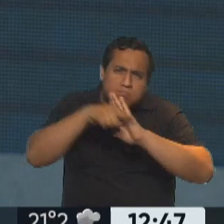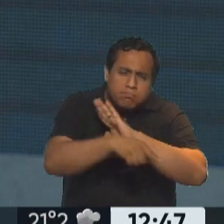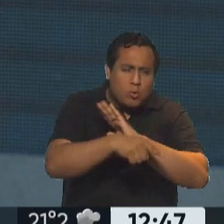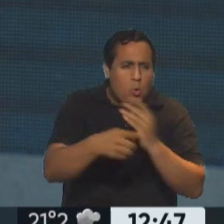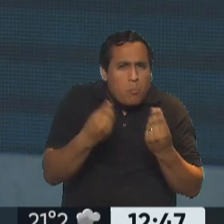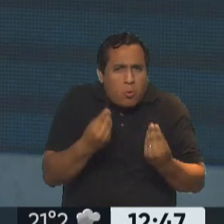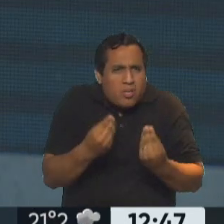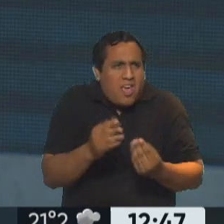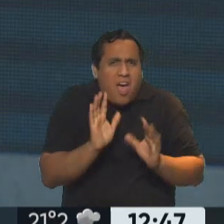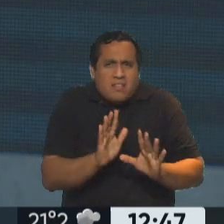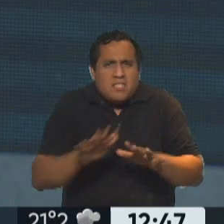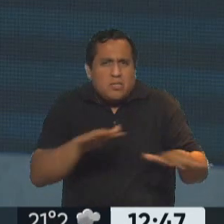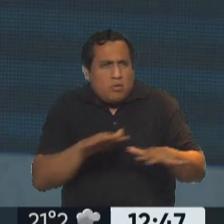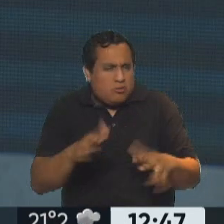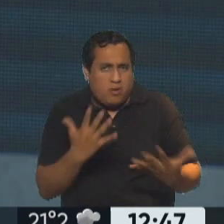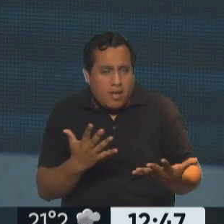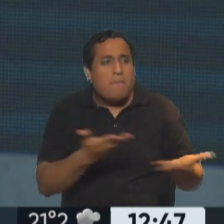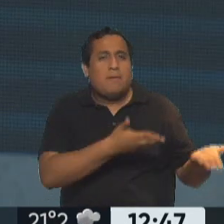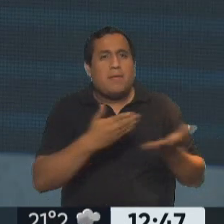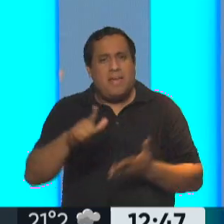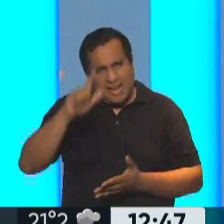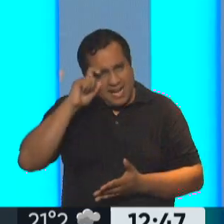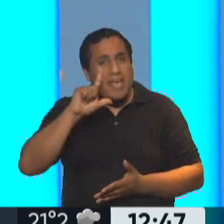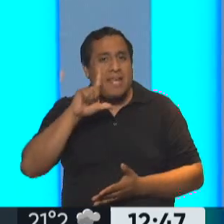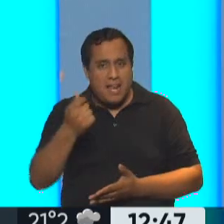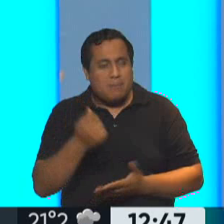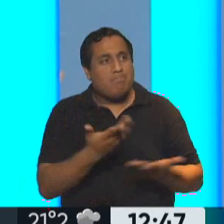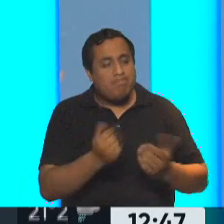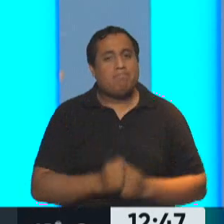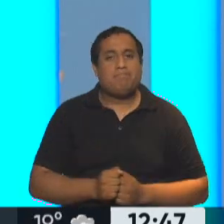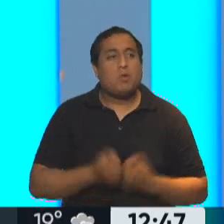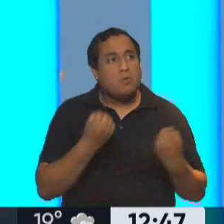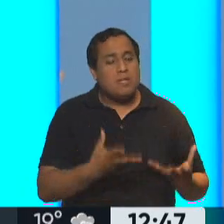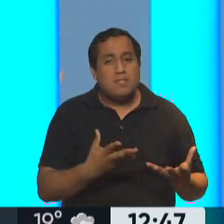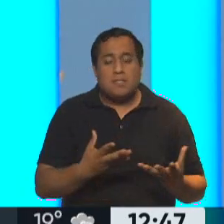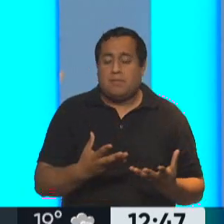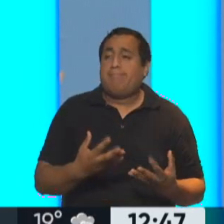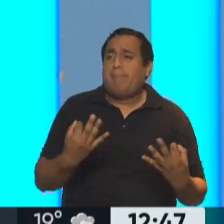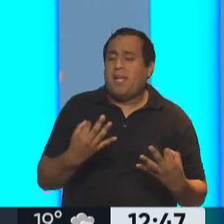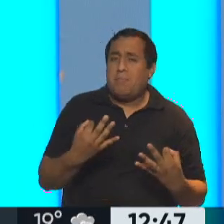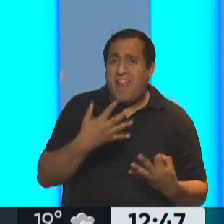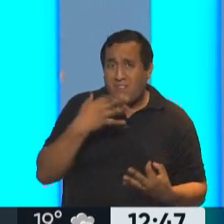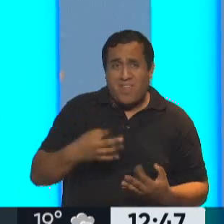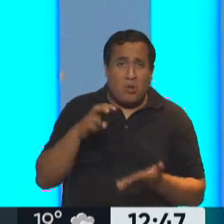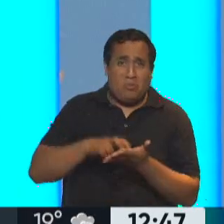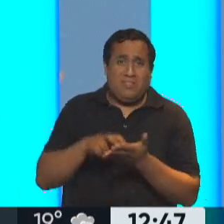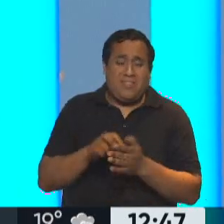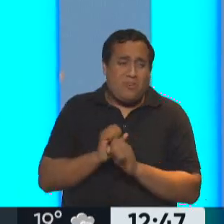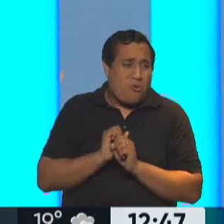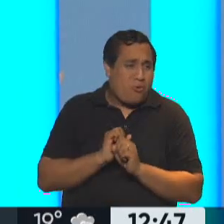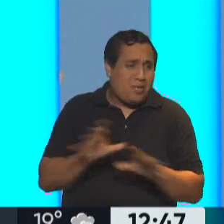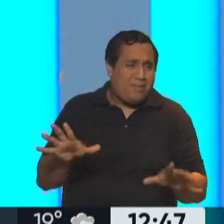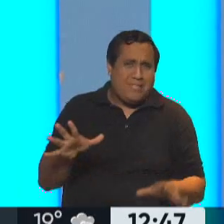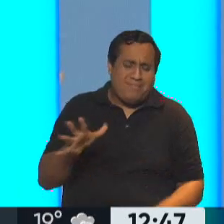se siguen repitiendo este tipo de hechos ya recibimos a leydar cómo estás ley bien Vero y la verdad que con una noticia que es terrible no es desgarradora